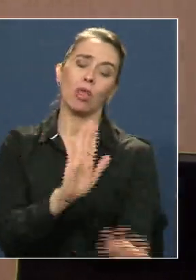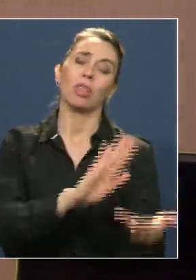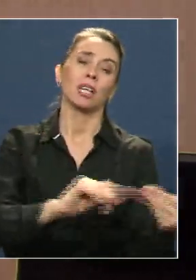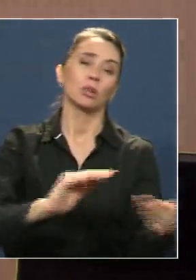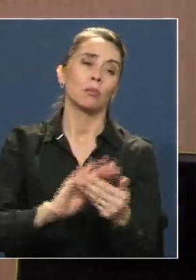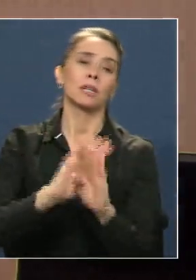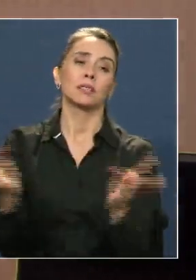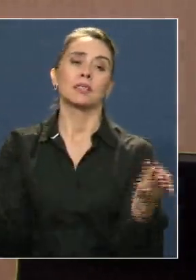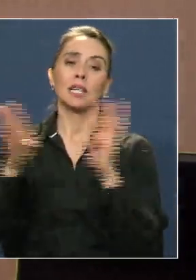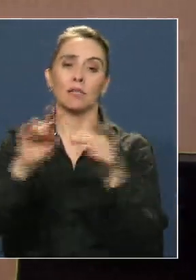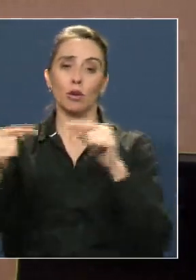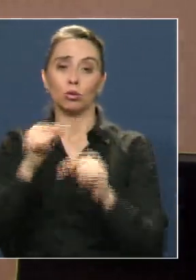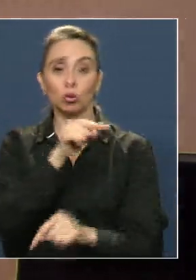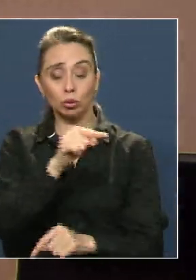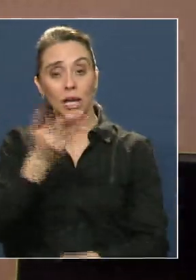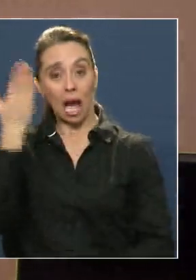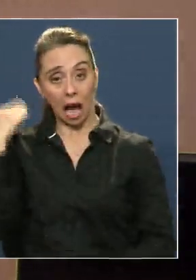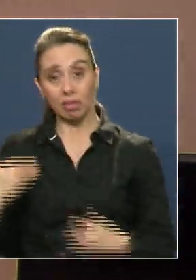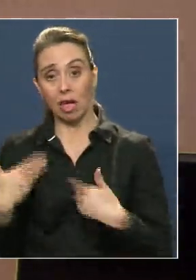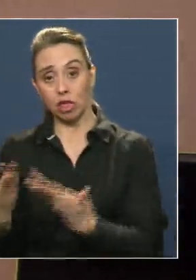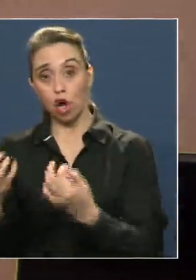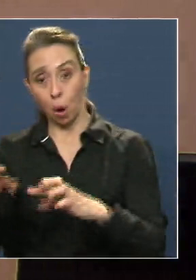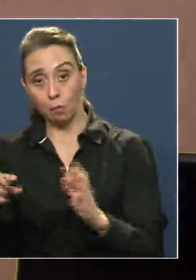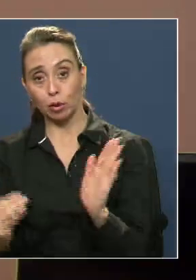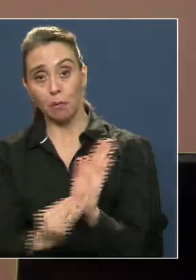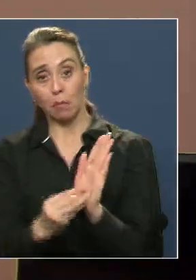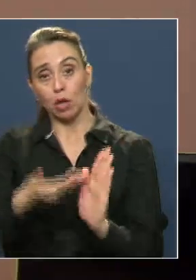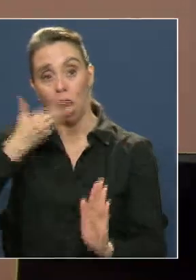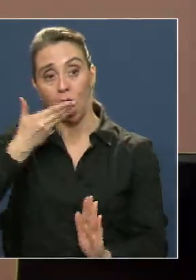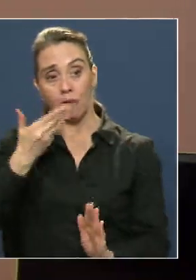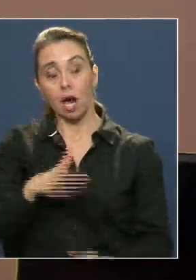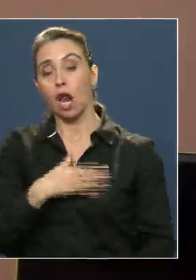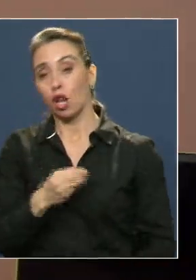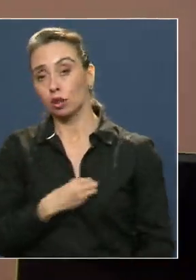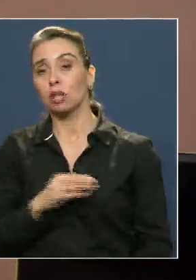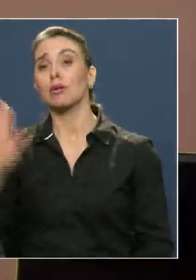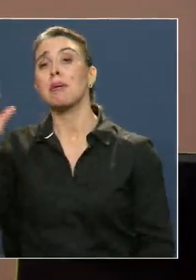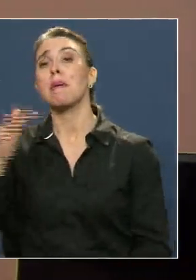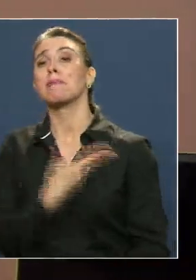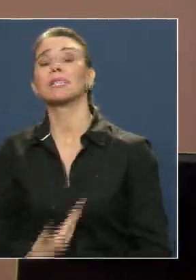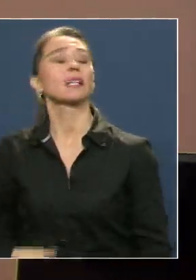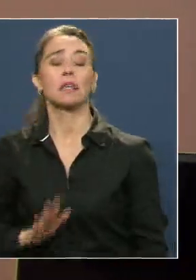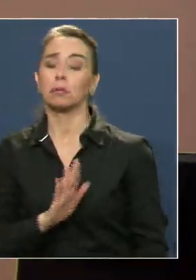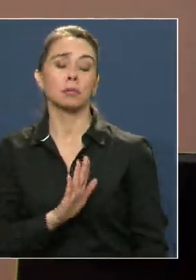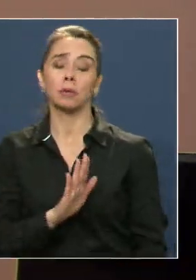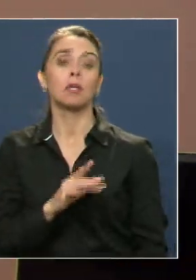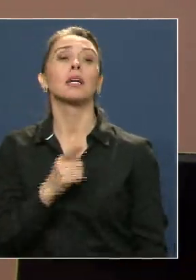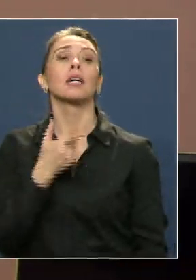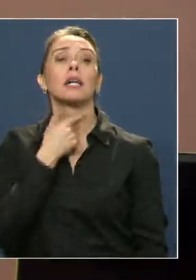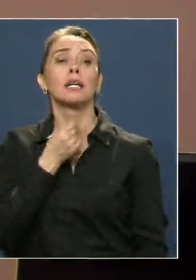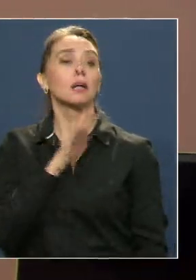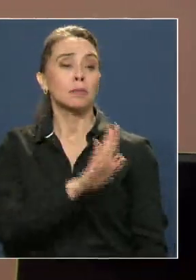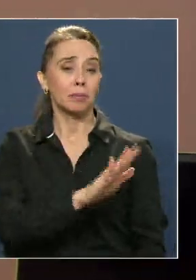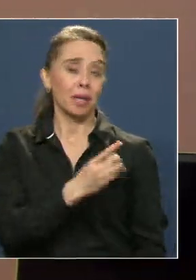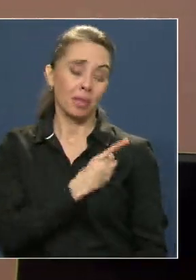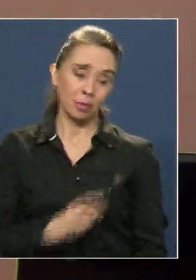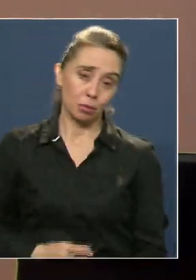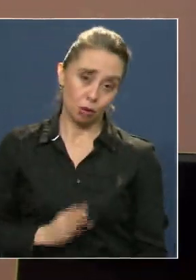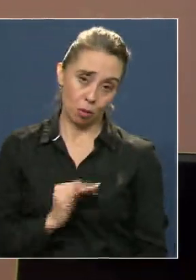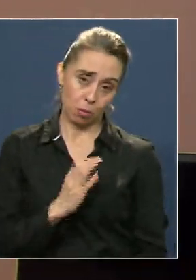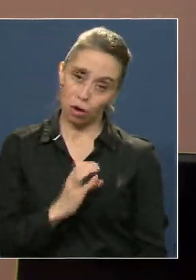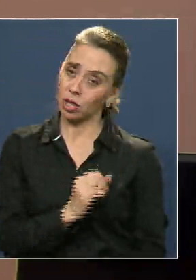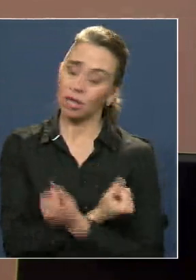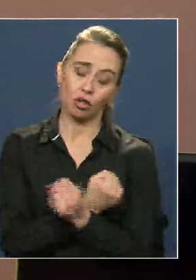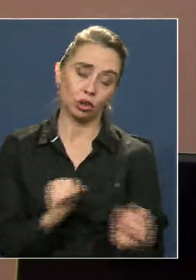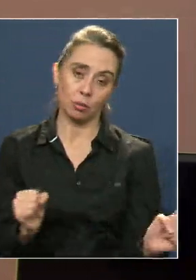está cerrado, usted tuvo la oportunidad de intervenir, lo siento. Presidente, no, le quiero, me gustaría darle... Colega Boric, no